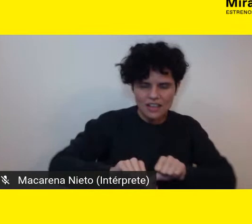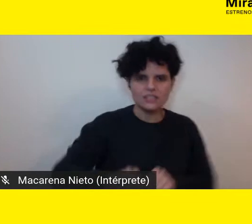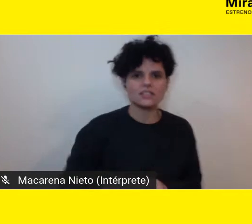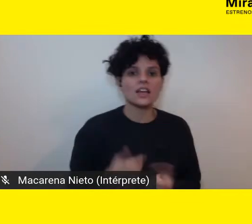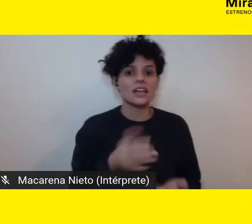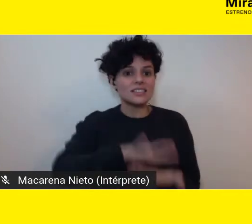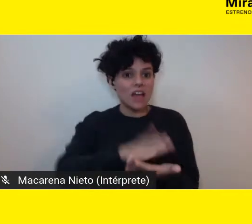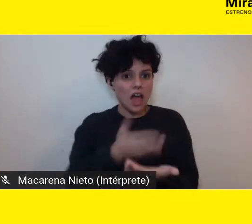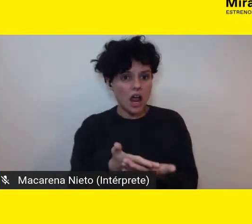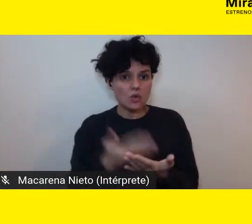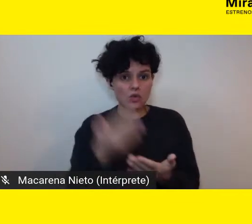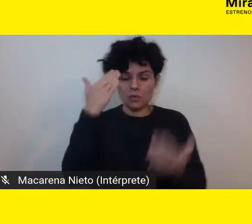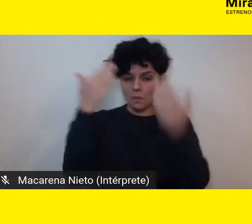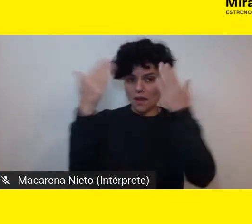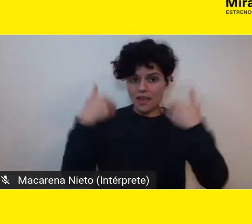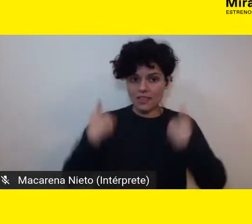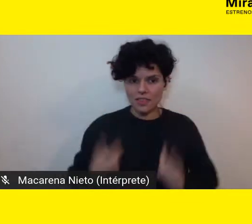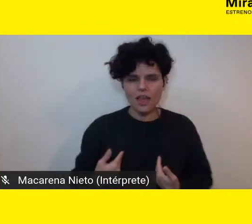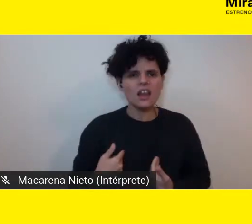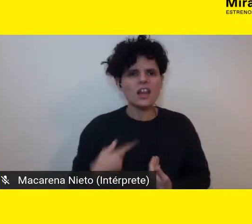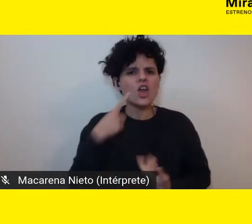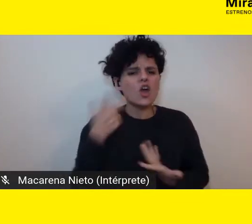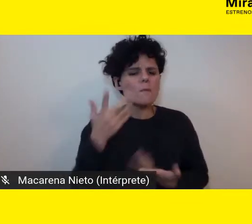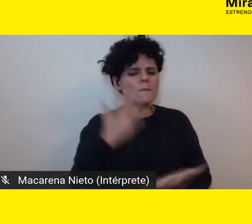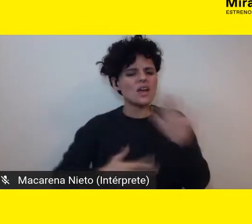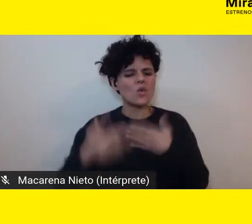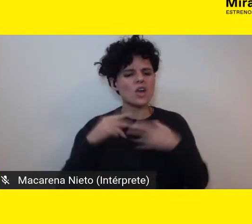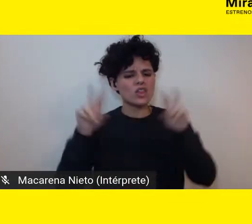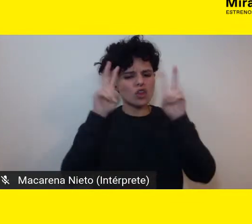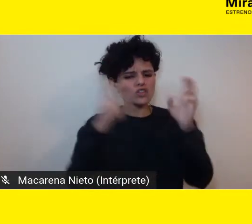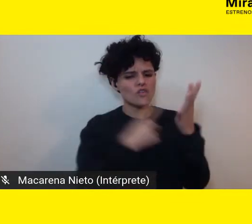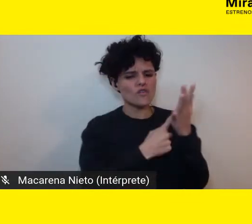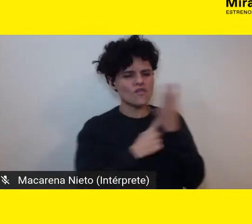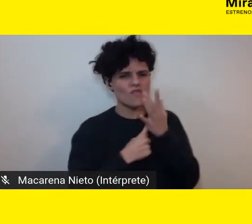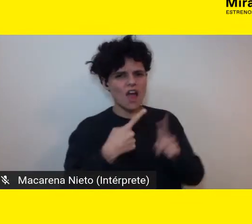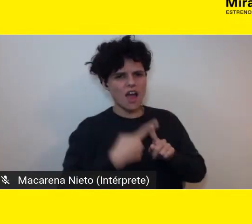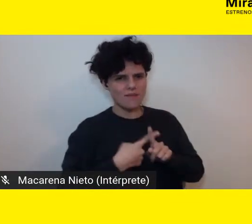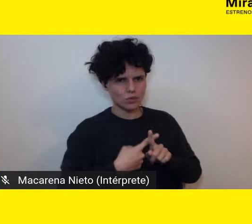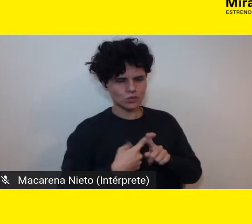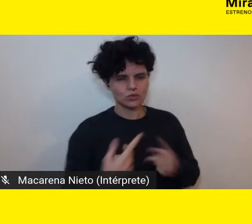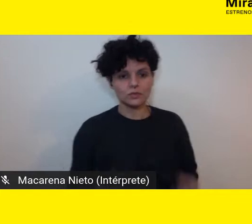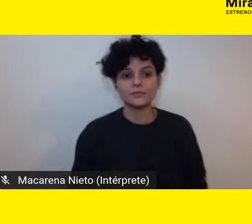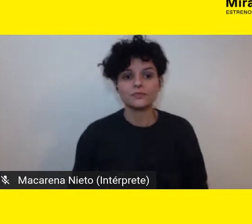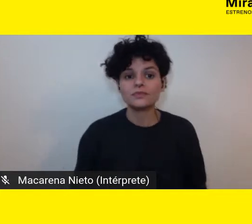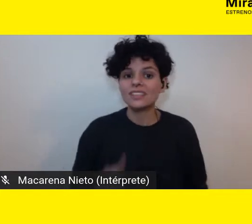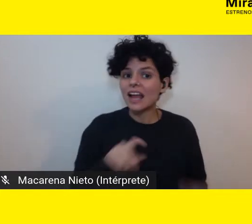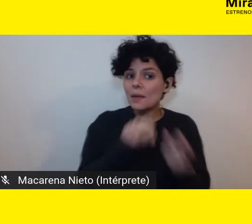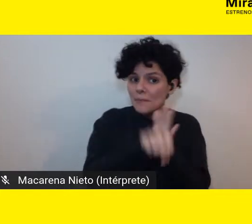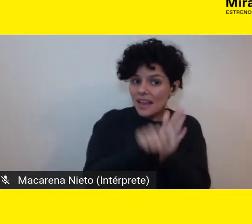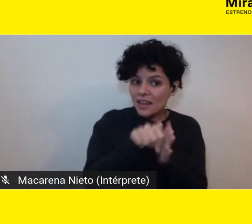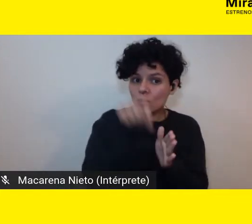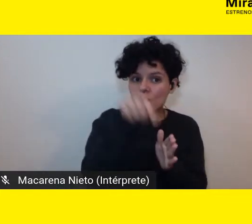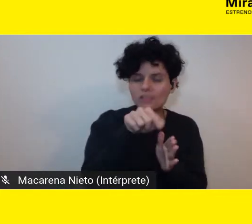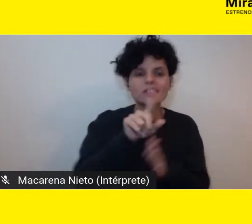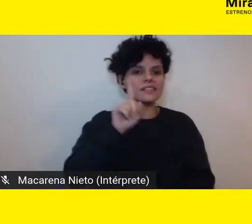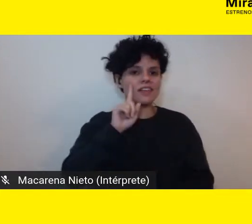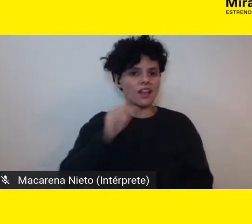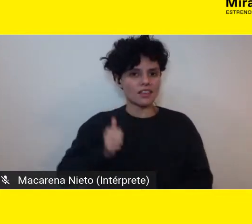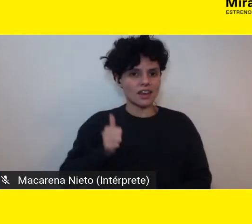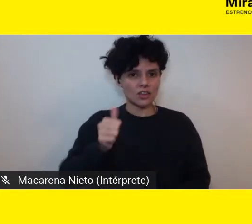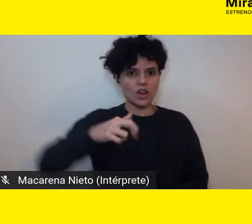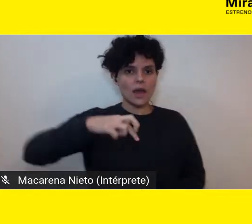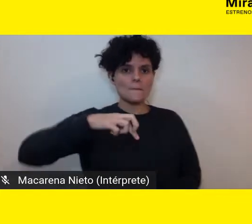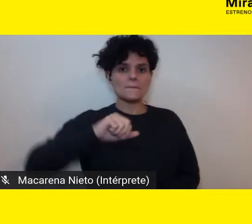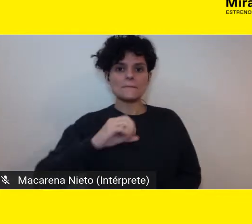abuso y a la discriminación. Aidé y el pez volador es una película dirigida por Pachi Bustos y